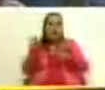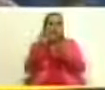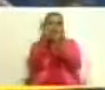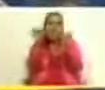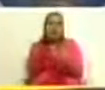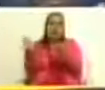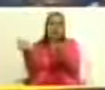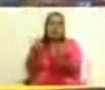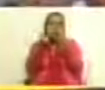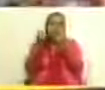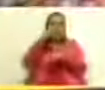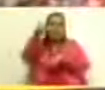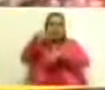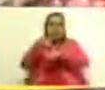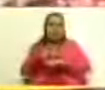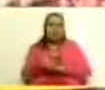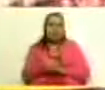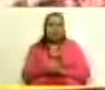económico nacional.